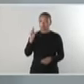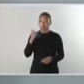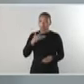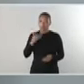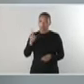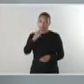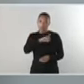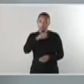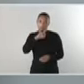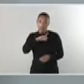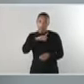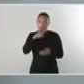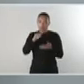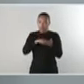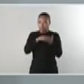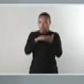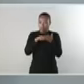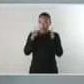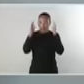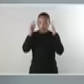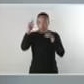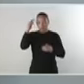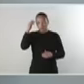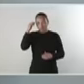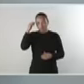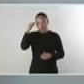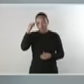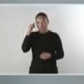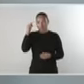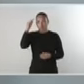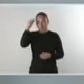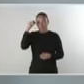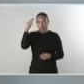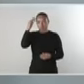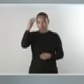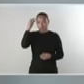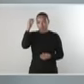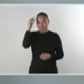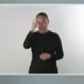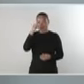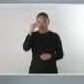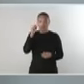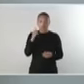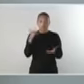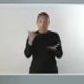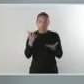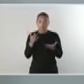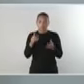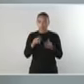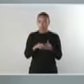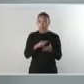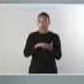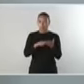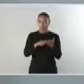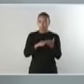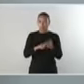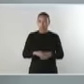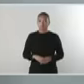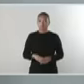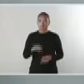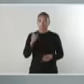la soledad de la urna reflexionen analicen qué están a punto de decidir